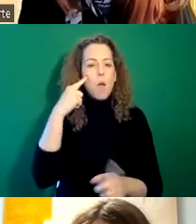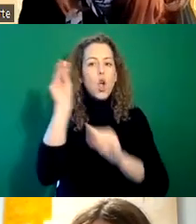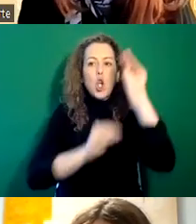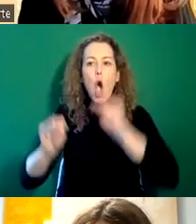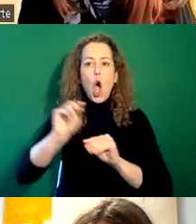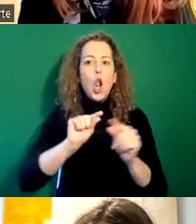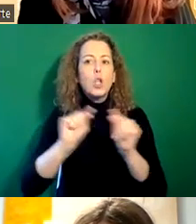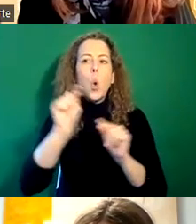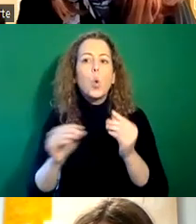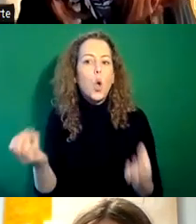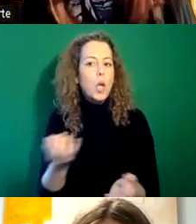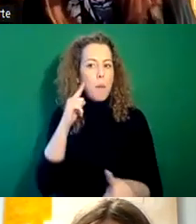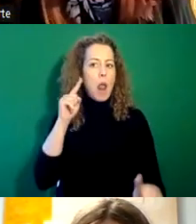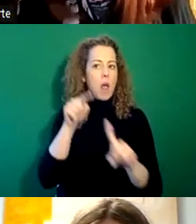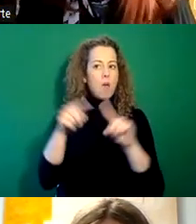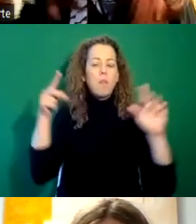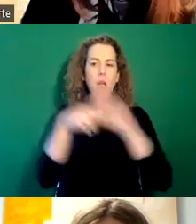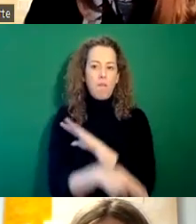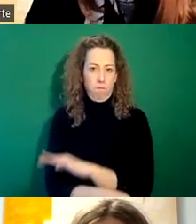y evitar para que se vuelva a repetir.